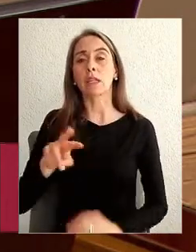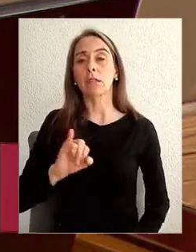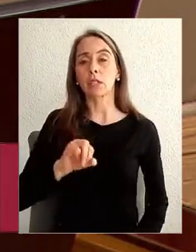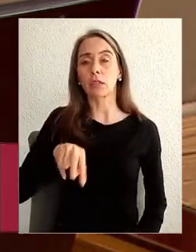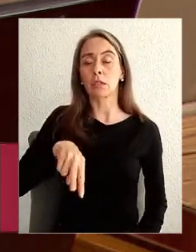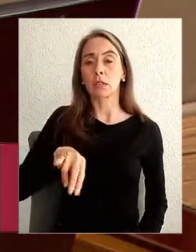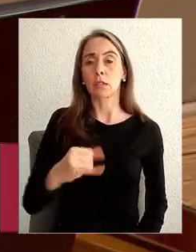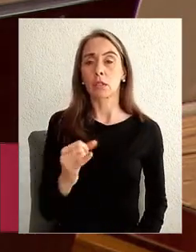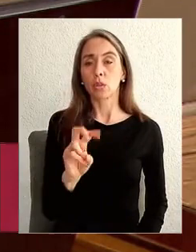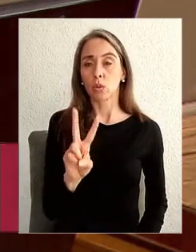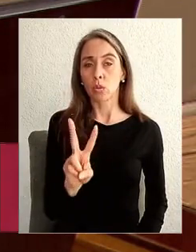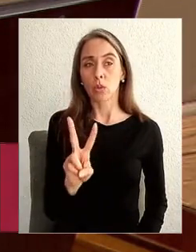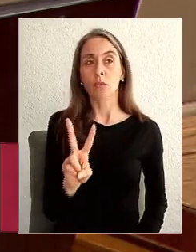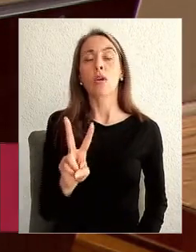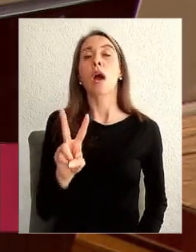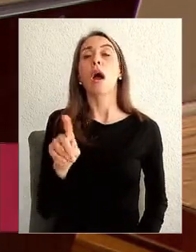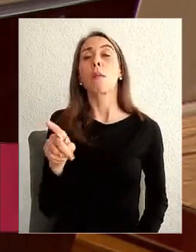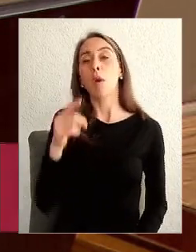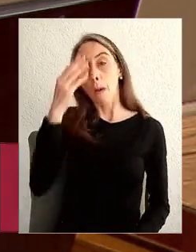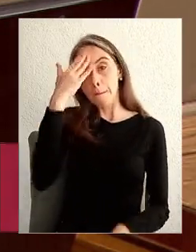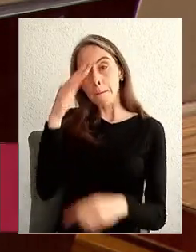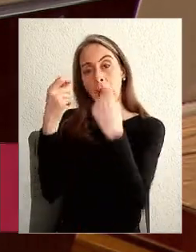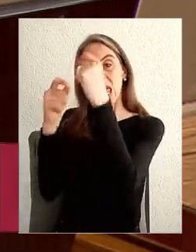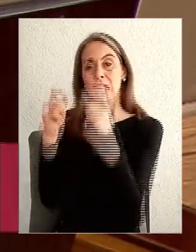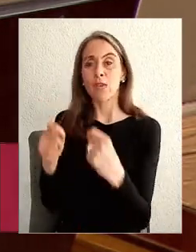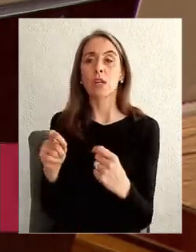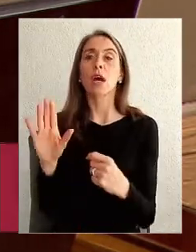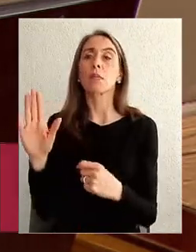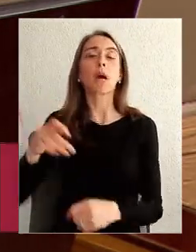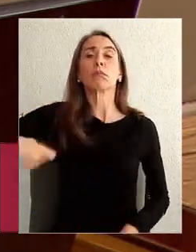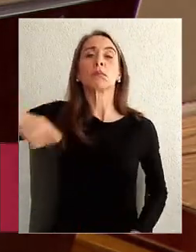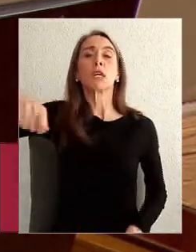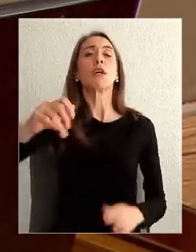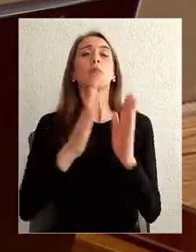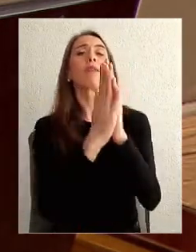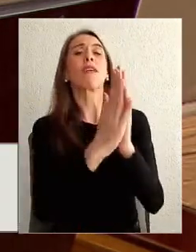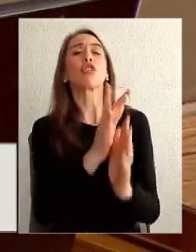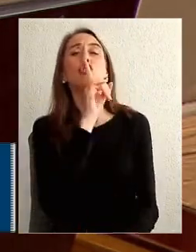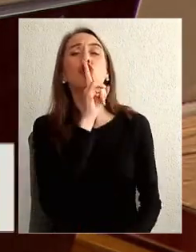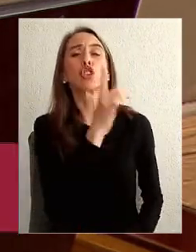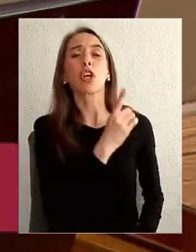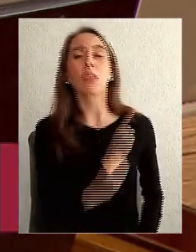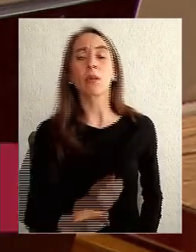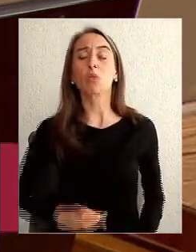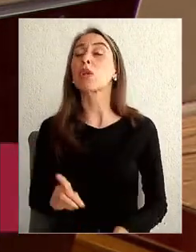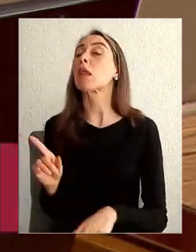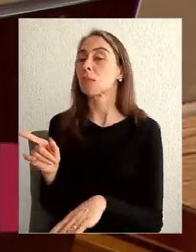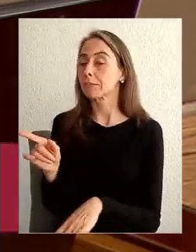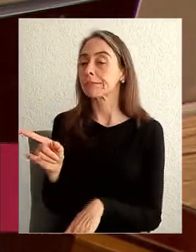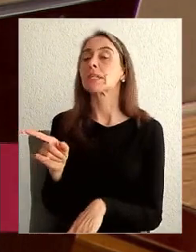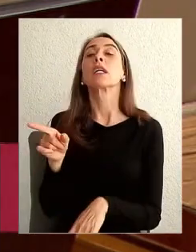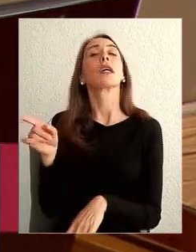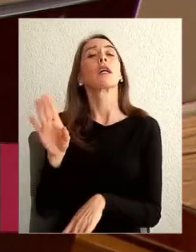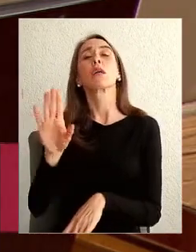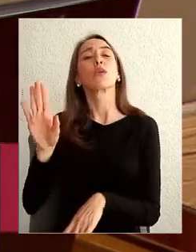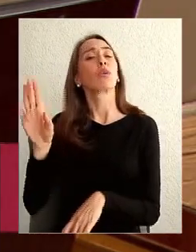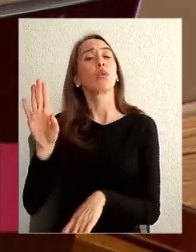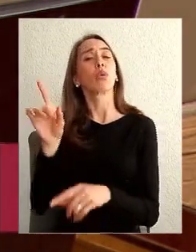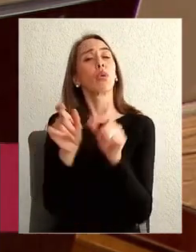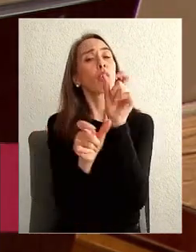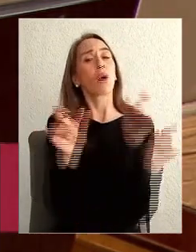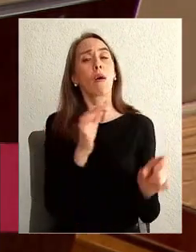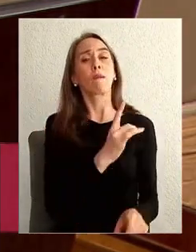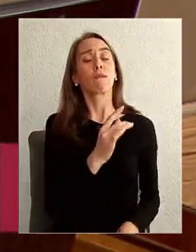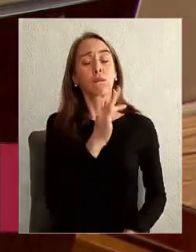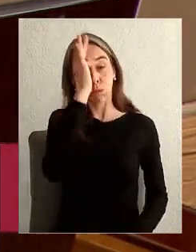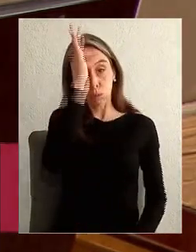mala evaluación, dice ya. Por favor, diputado, entonces, silencio. Los funcionarios señalan que eso no es así, que el programa, ¿no es cierto?, al